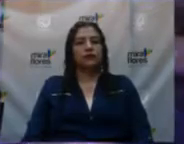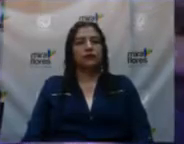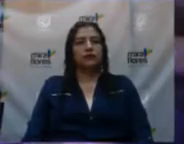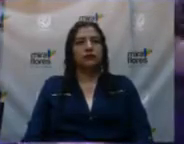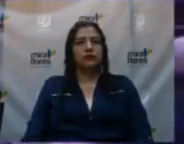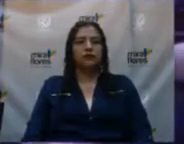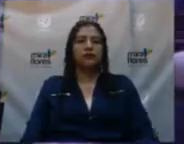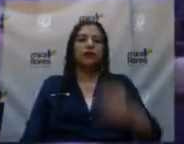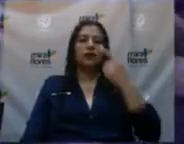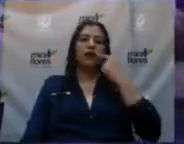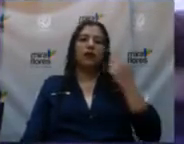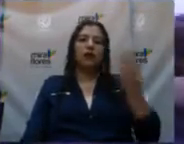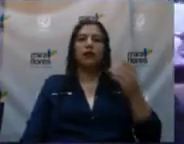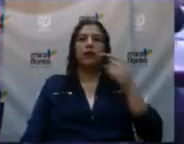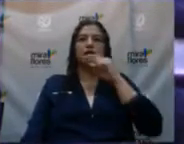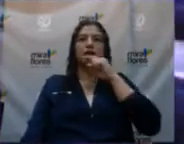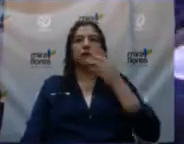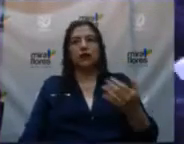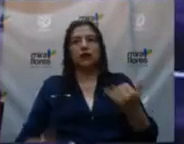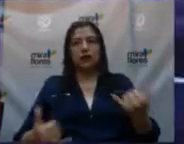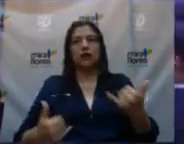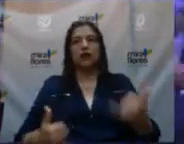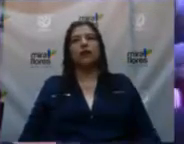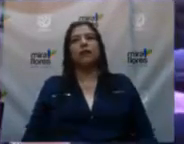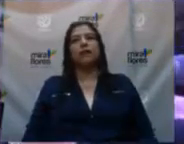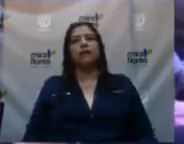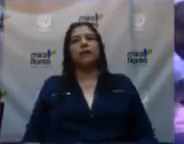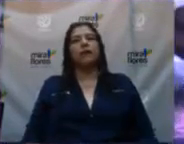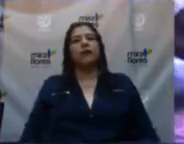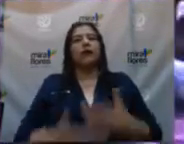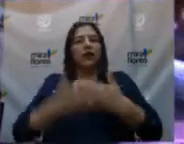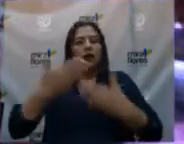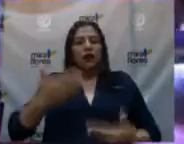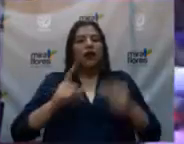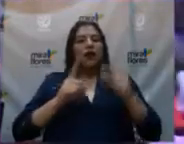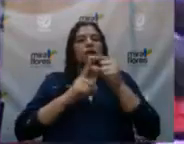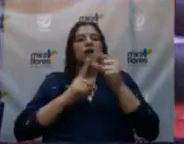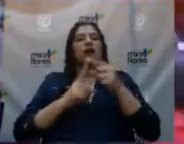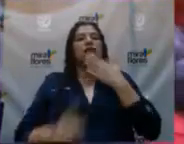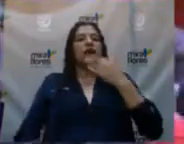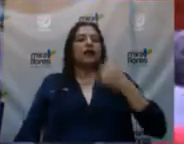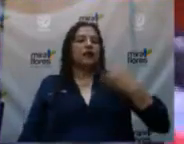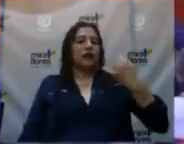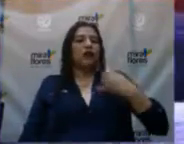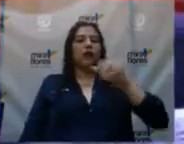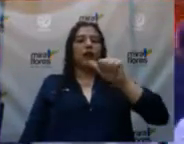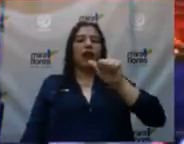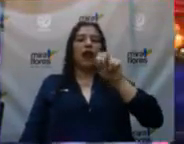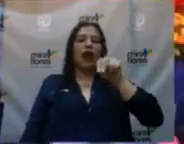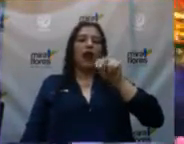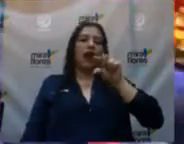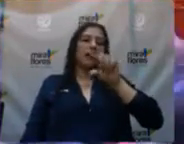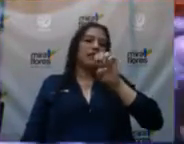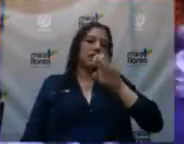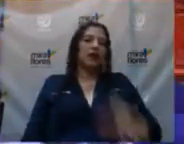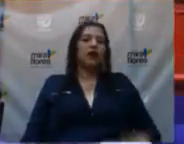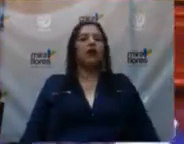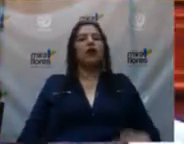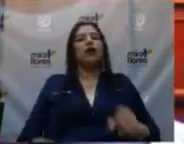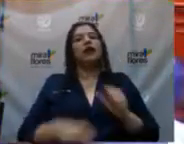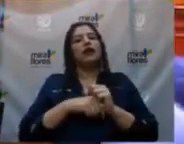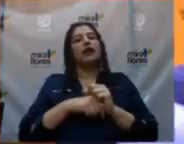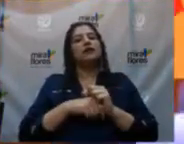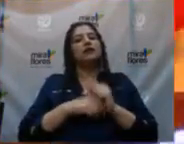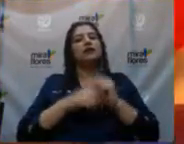Damas y caballeros, a continuación, las palabras del joven Ángelo Centeno Ramos,